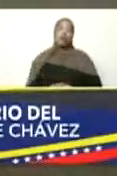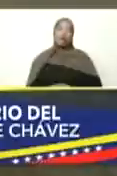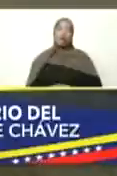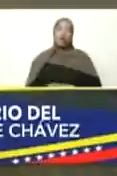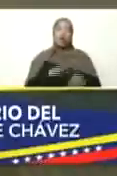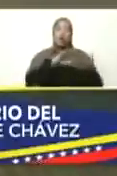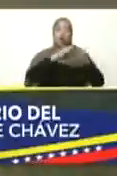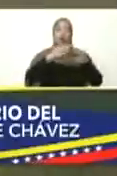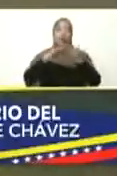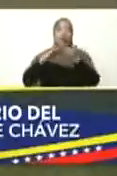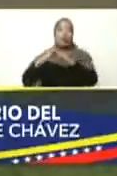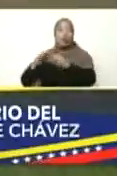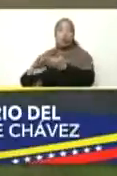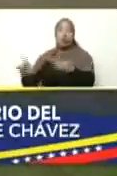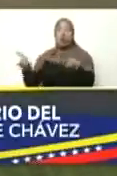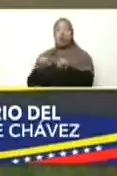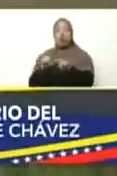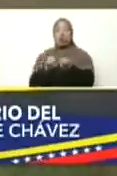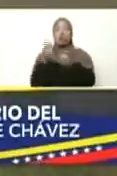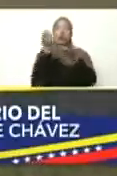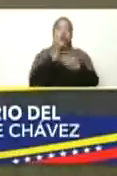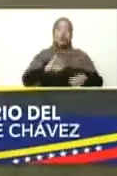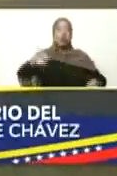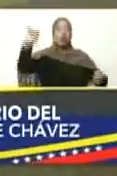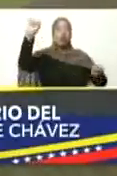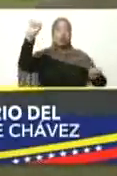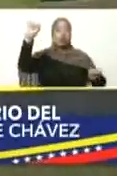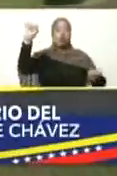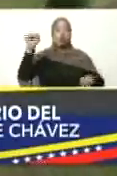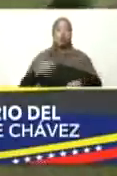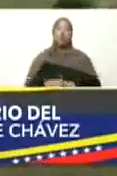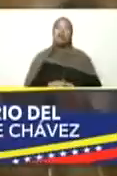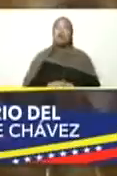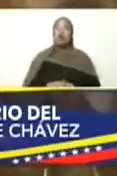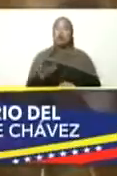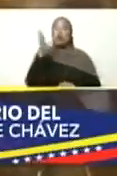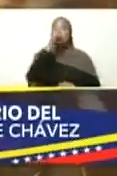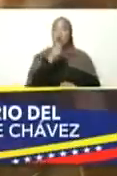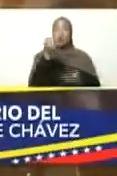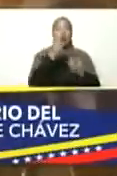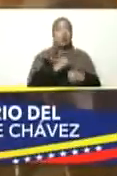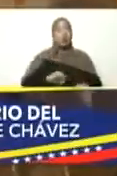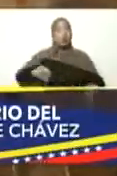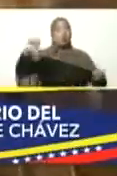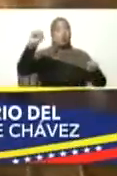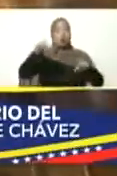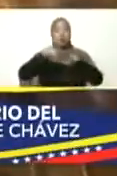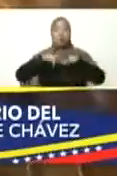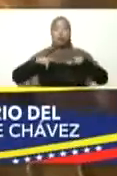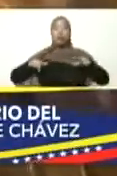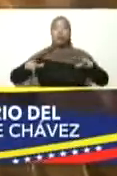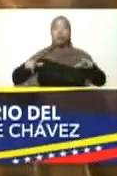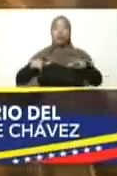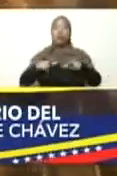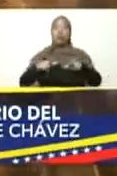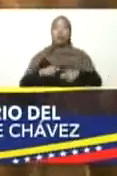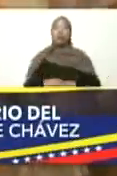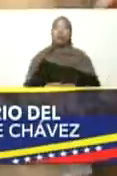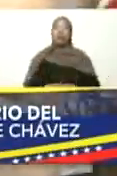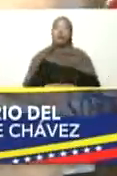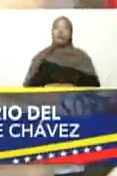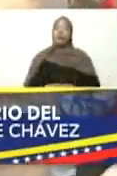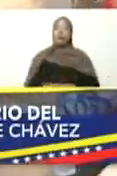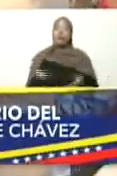comuna, igual socialismo. Así es. Sin socialismo en lo territorial. Y desde